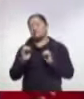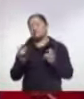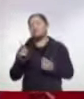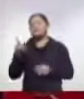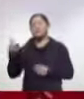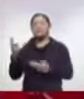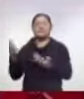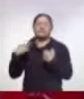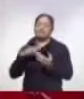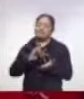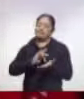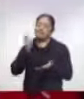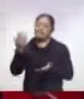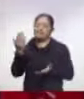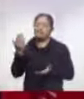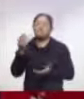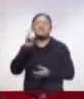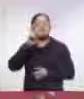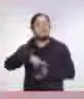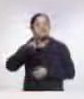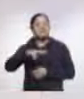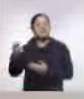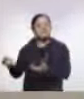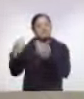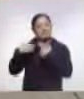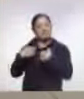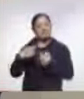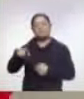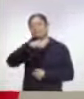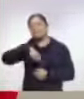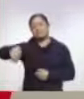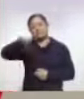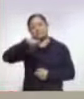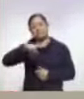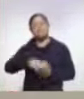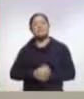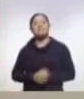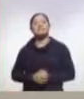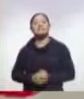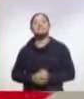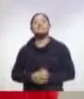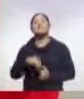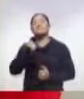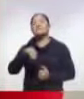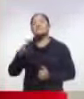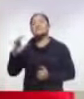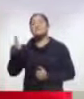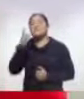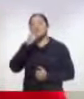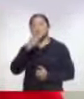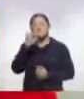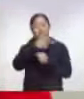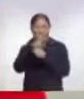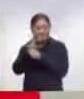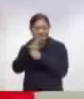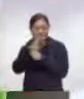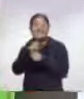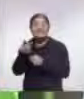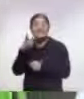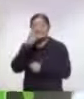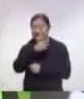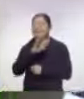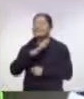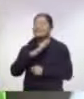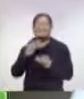le agradezco mucho que nos haya dado estos regalos. Joshua Ruiz compartió en la cámara de Ahora Noticias que ya no pasará frío,